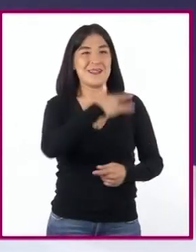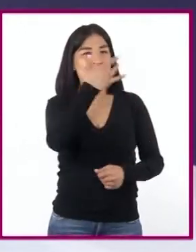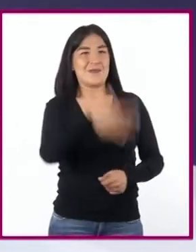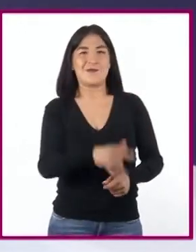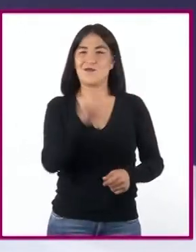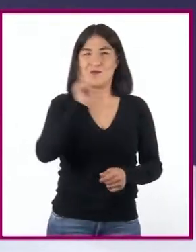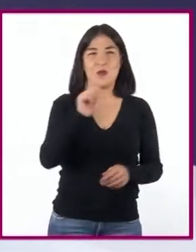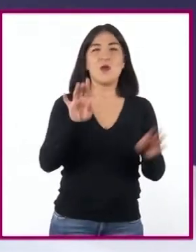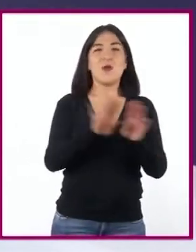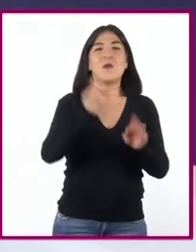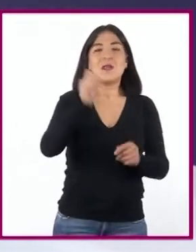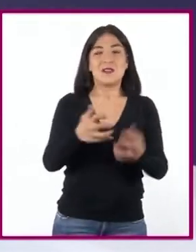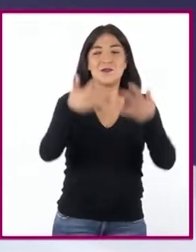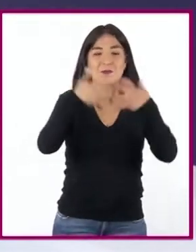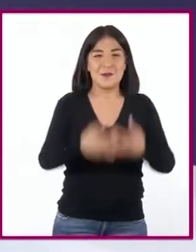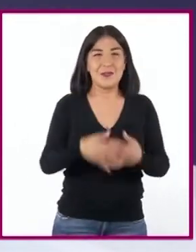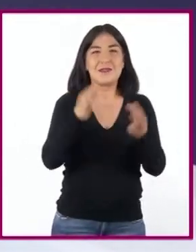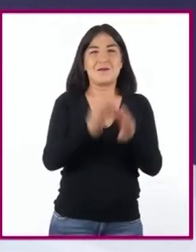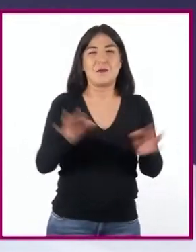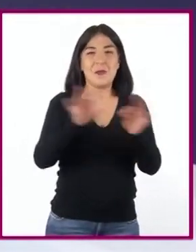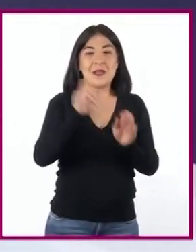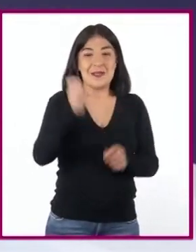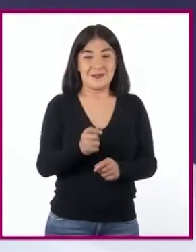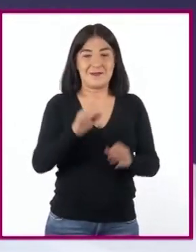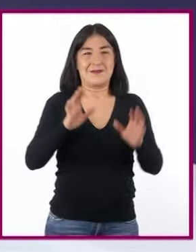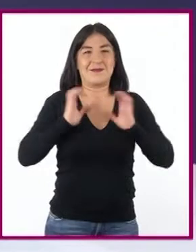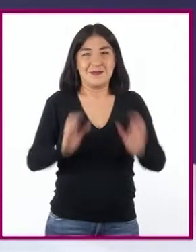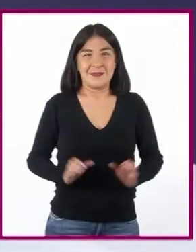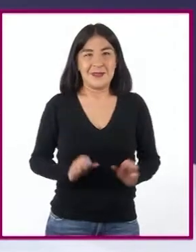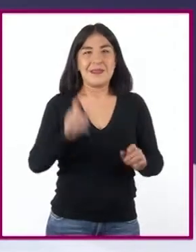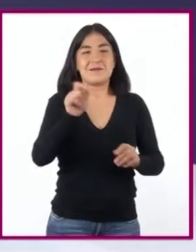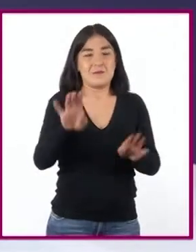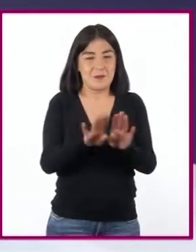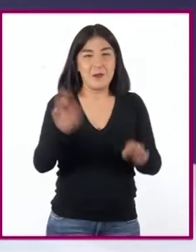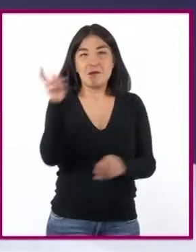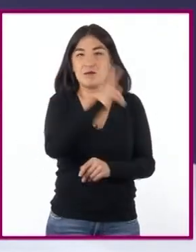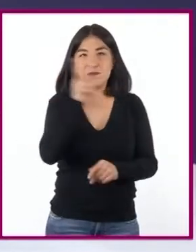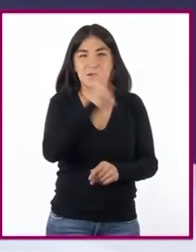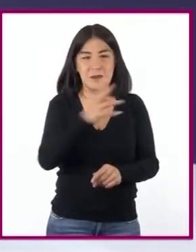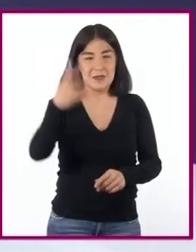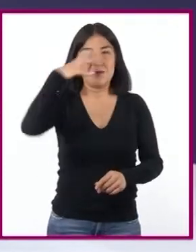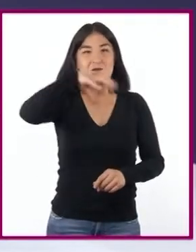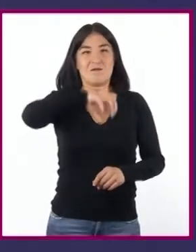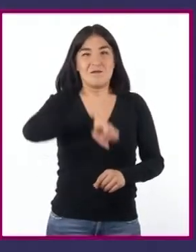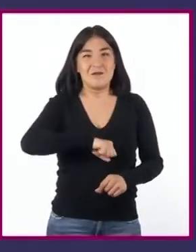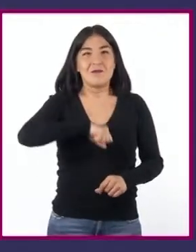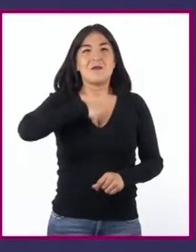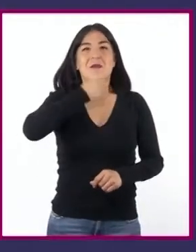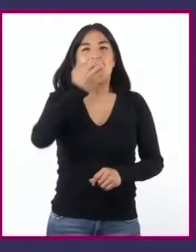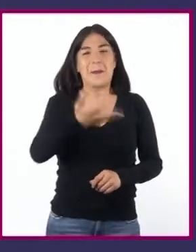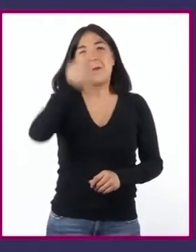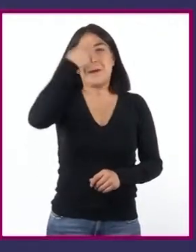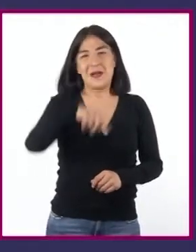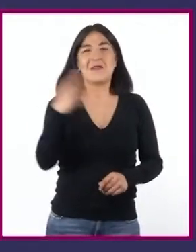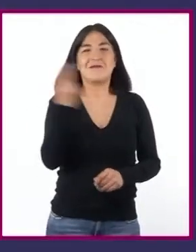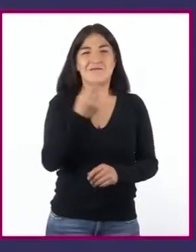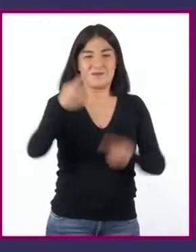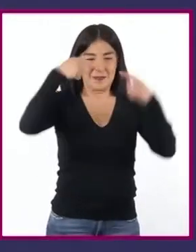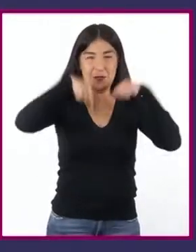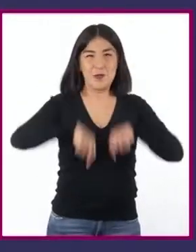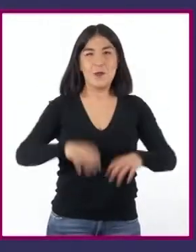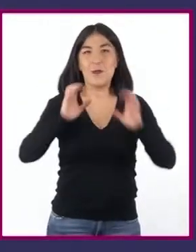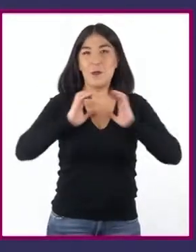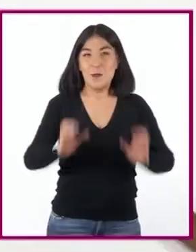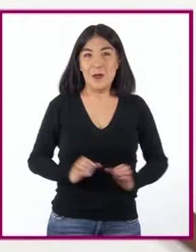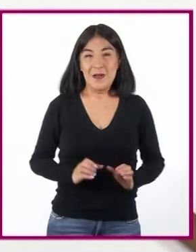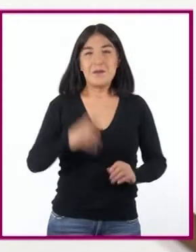particular. La función principal de este sistema es oxigenar la sangre y transportar los nutrientes necesarios a las células